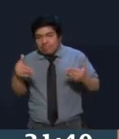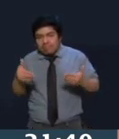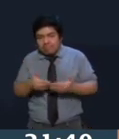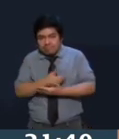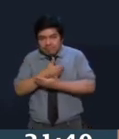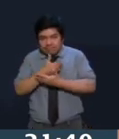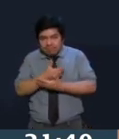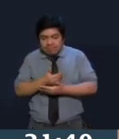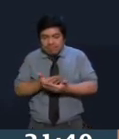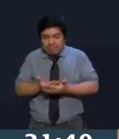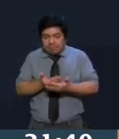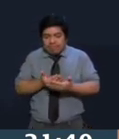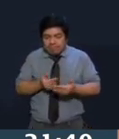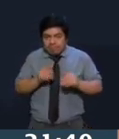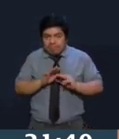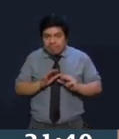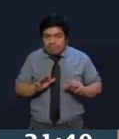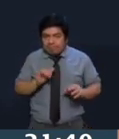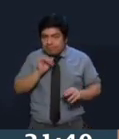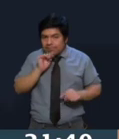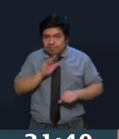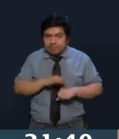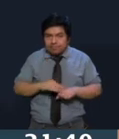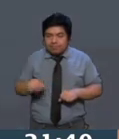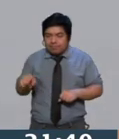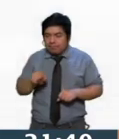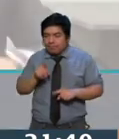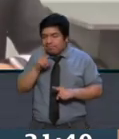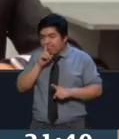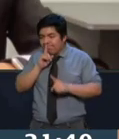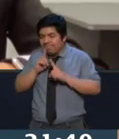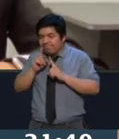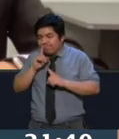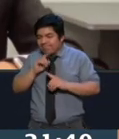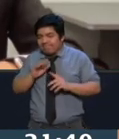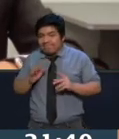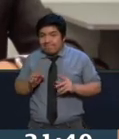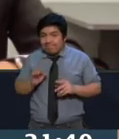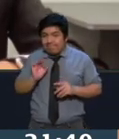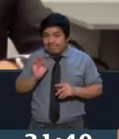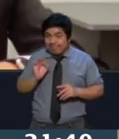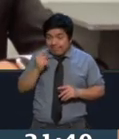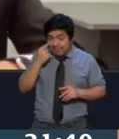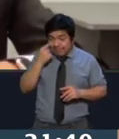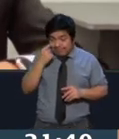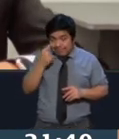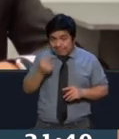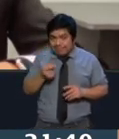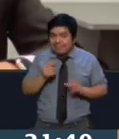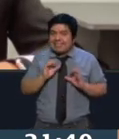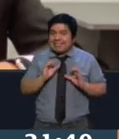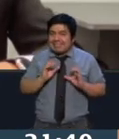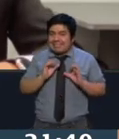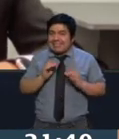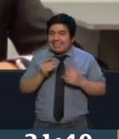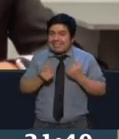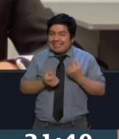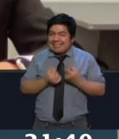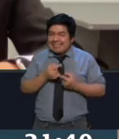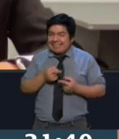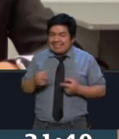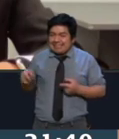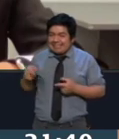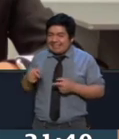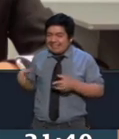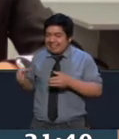previa identificación, por lo tanto están mintiendo. Y ojo con este tipo de información porque una de las características de las